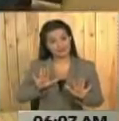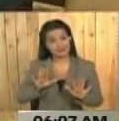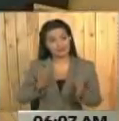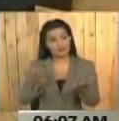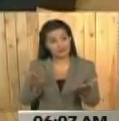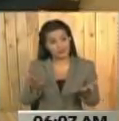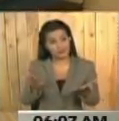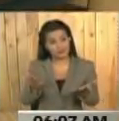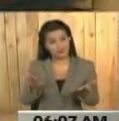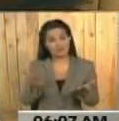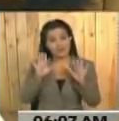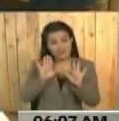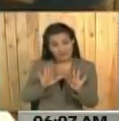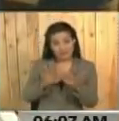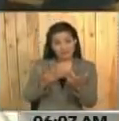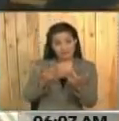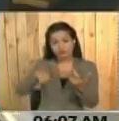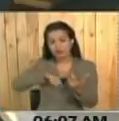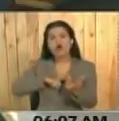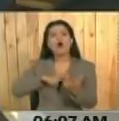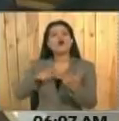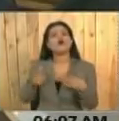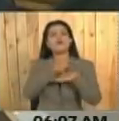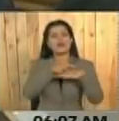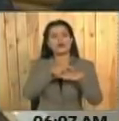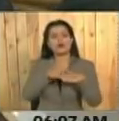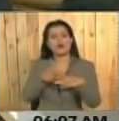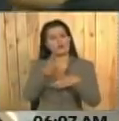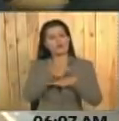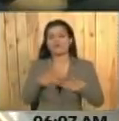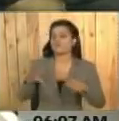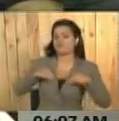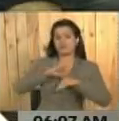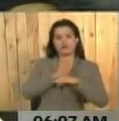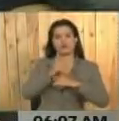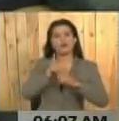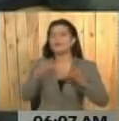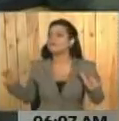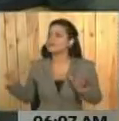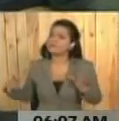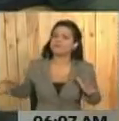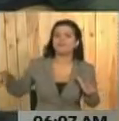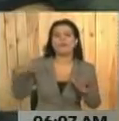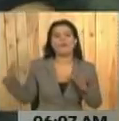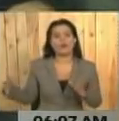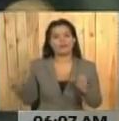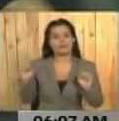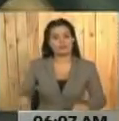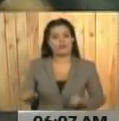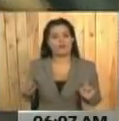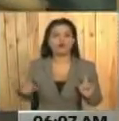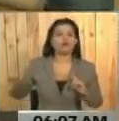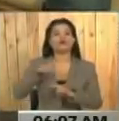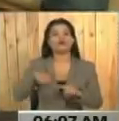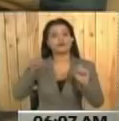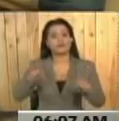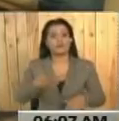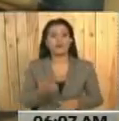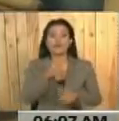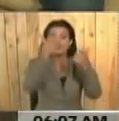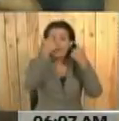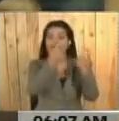el la forma de ejercer Un gobierno sino el poder en colectivo el de El del yo s puedo el de nosotros podemos eso nos lo enseñó